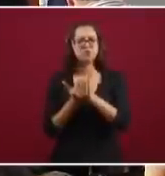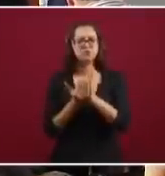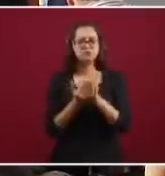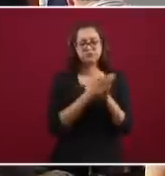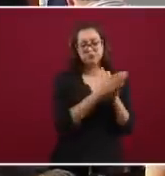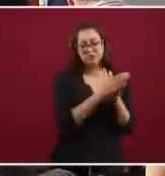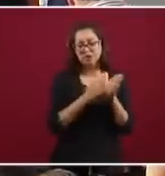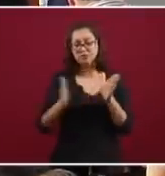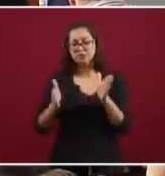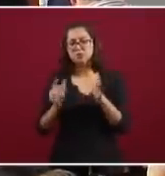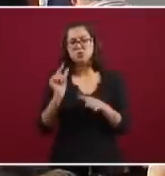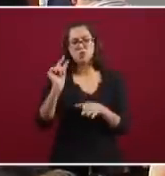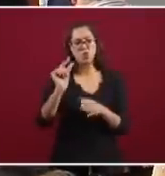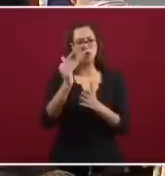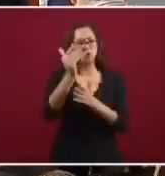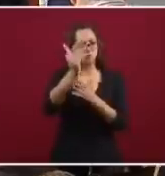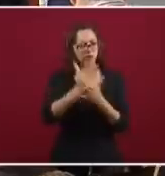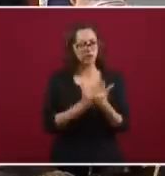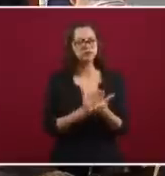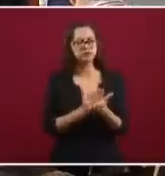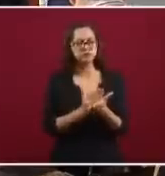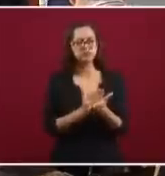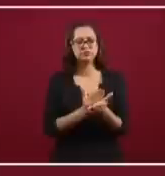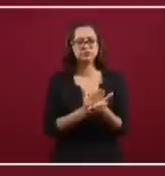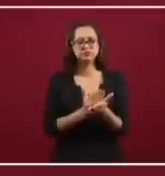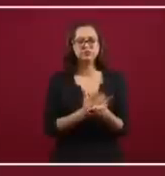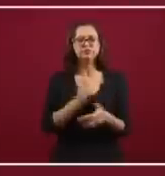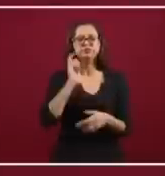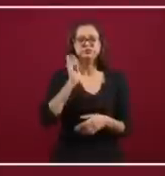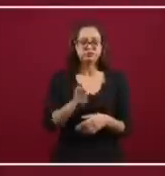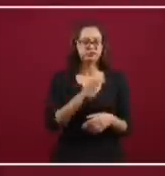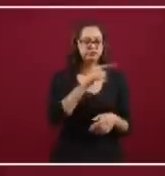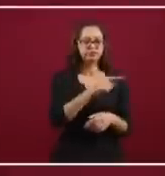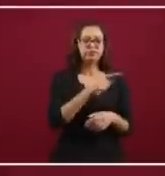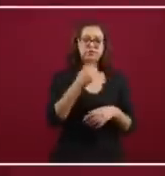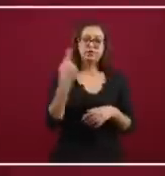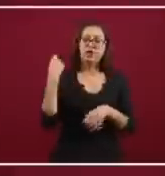2.825. ¿Qué se logró? Esta era la tendencia.